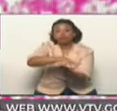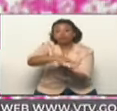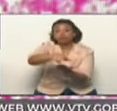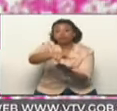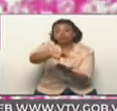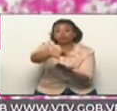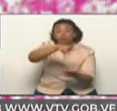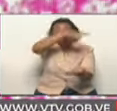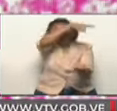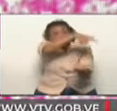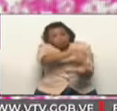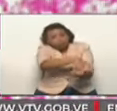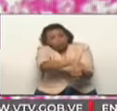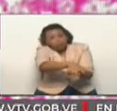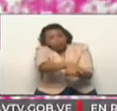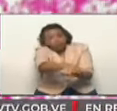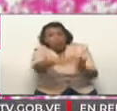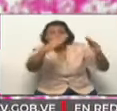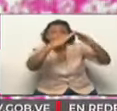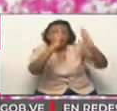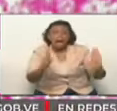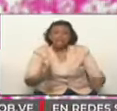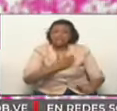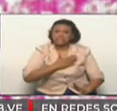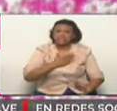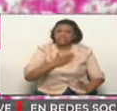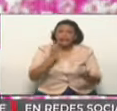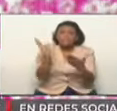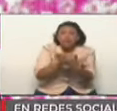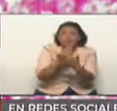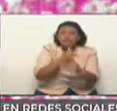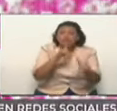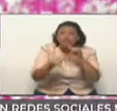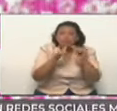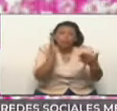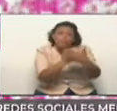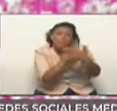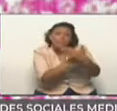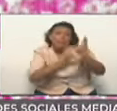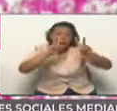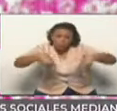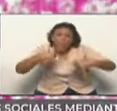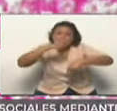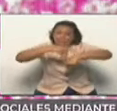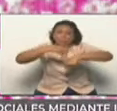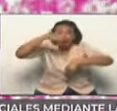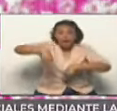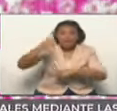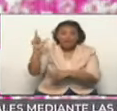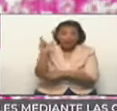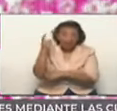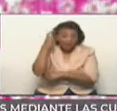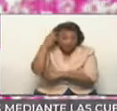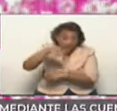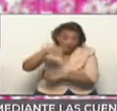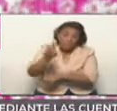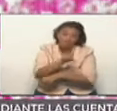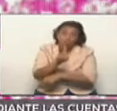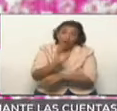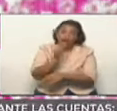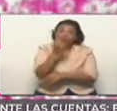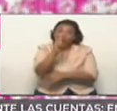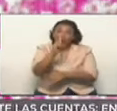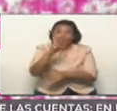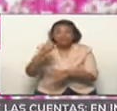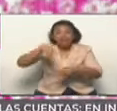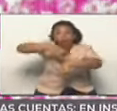Cuando aterricé, llegamos a la casa, Silvia y yo, entonces yo me puse a revisar noticias, ¿no? Actualizarme, porque en 12 horas hay